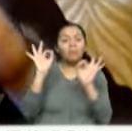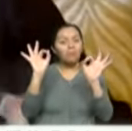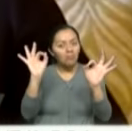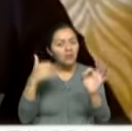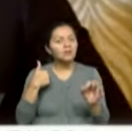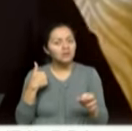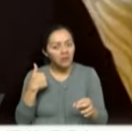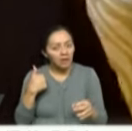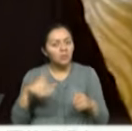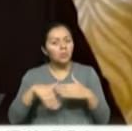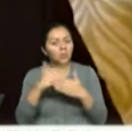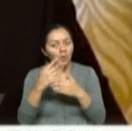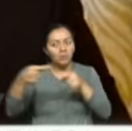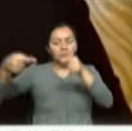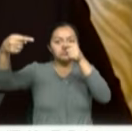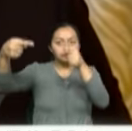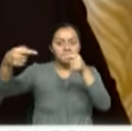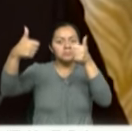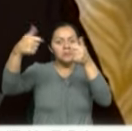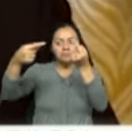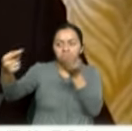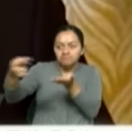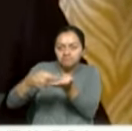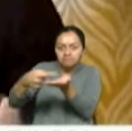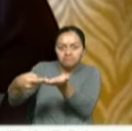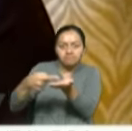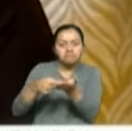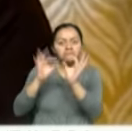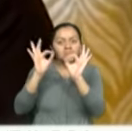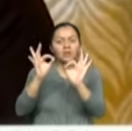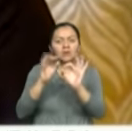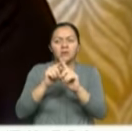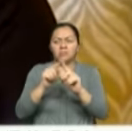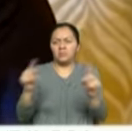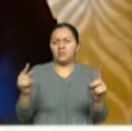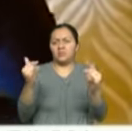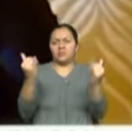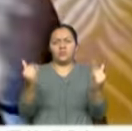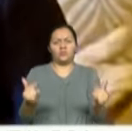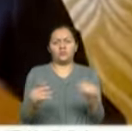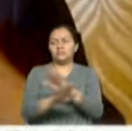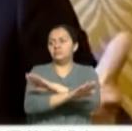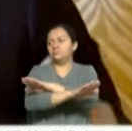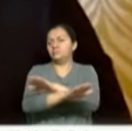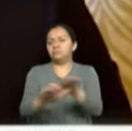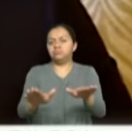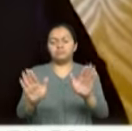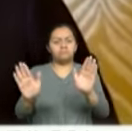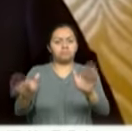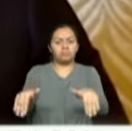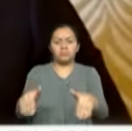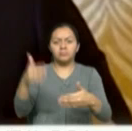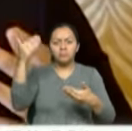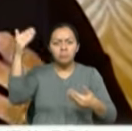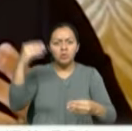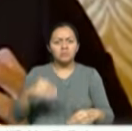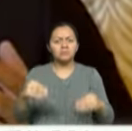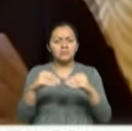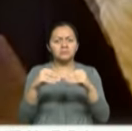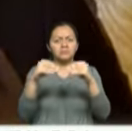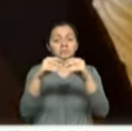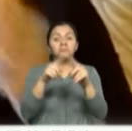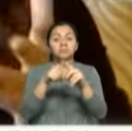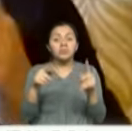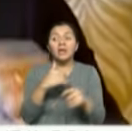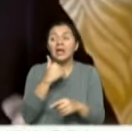que tengamos una oposición seria, pero ¿en qué chabacanería, en qué politiquería ha cambiado? Y ni siquiera